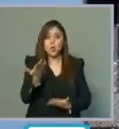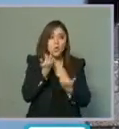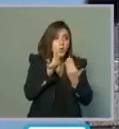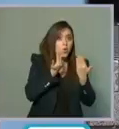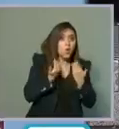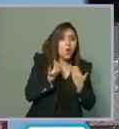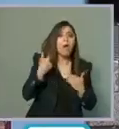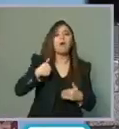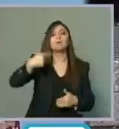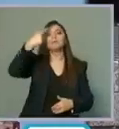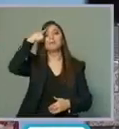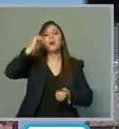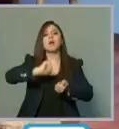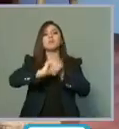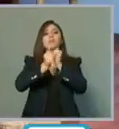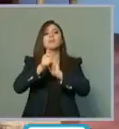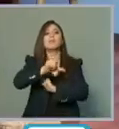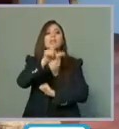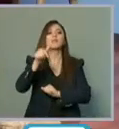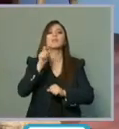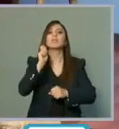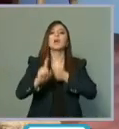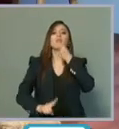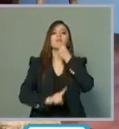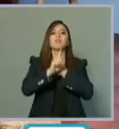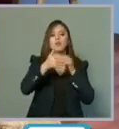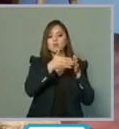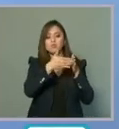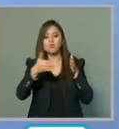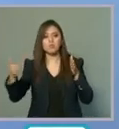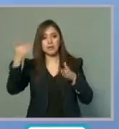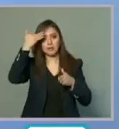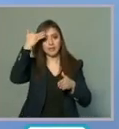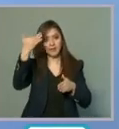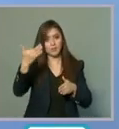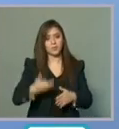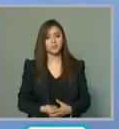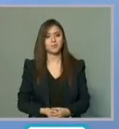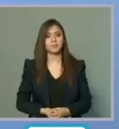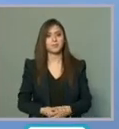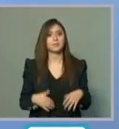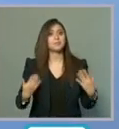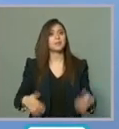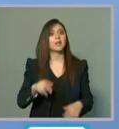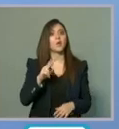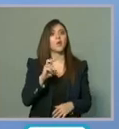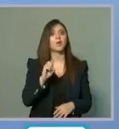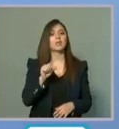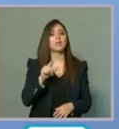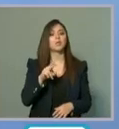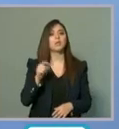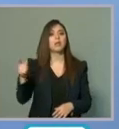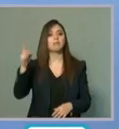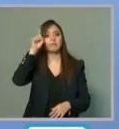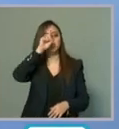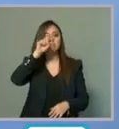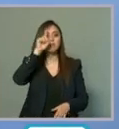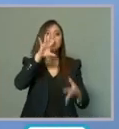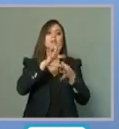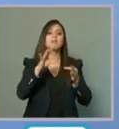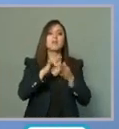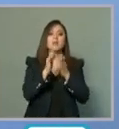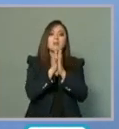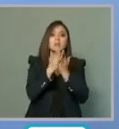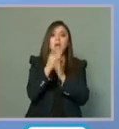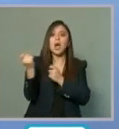nos podríamos perder un poco la secuencia cronológica. Muy bien, pues Rosa Luisa, una excelente recomendación para los principiantes y